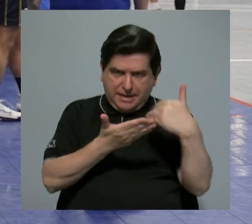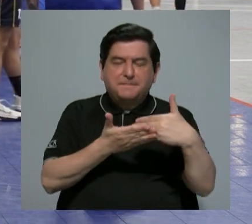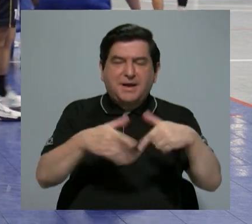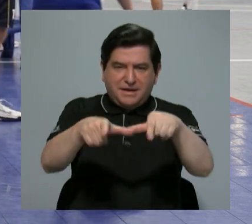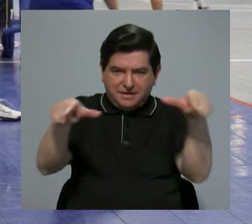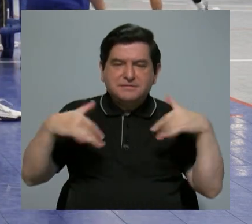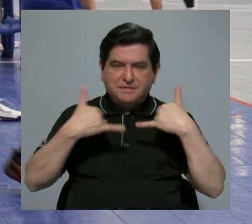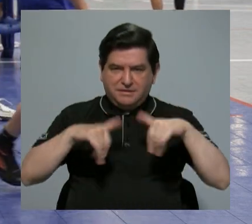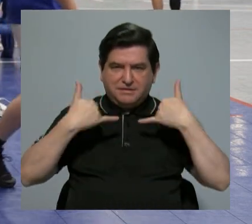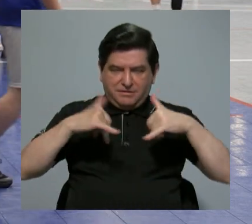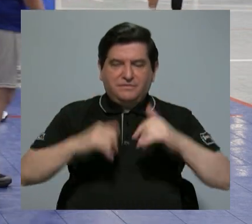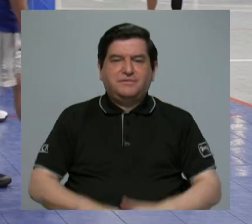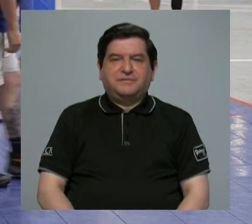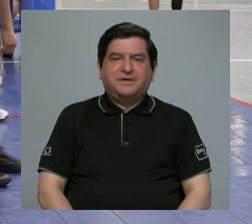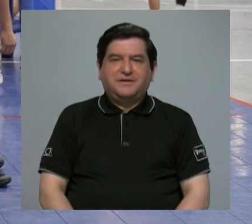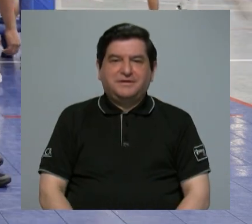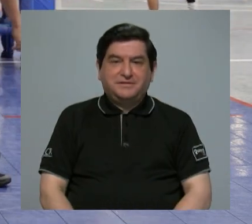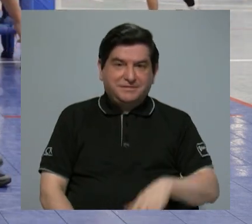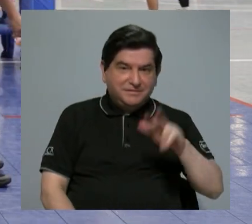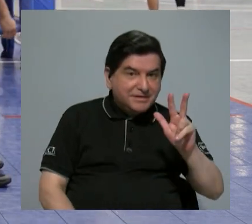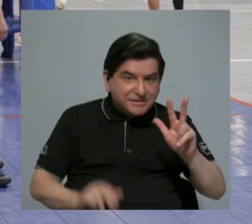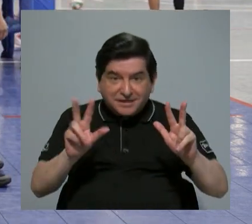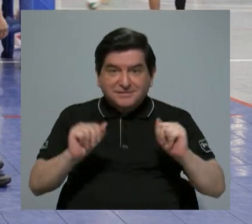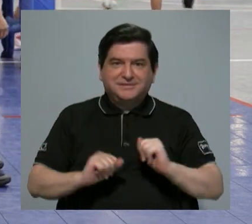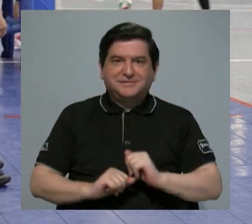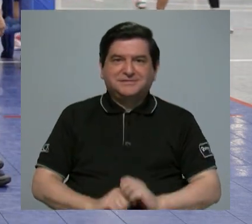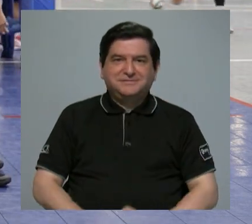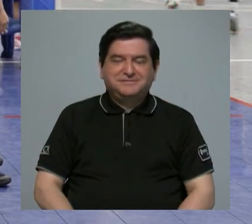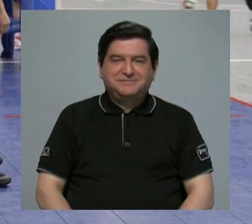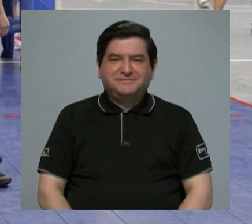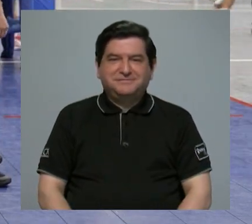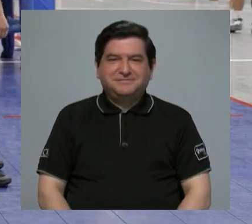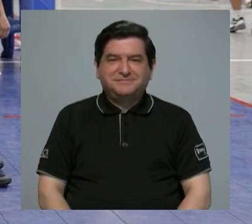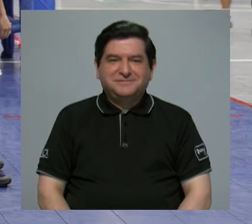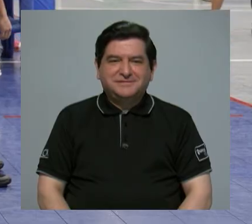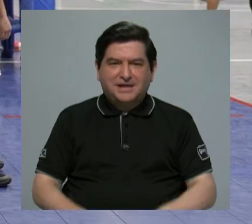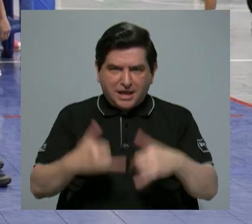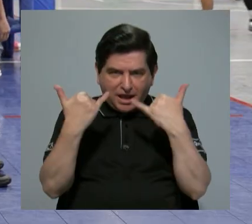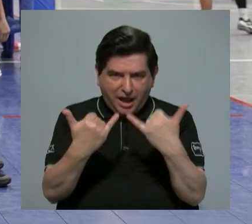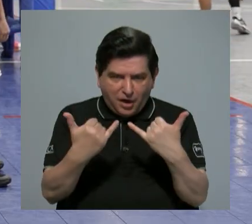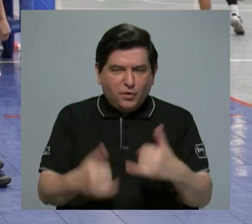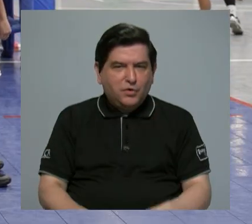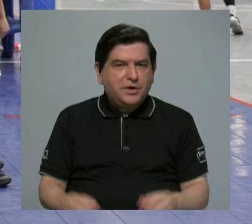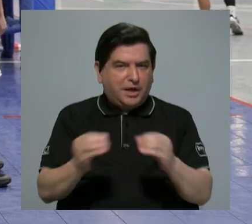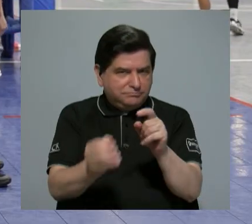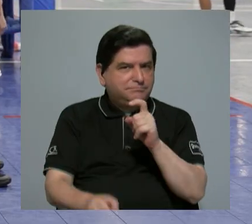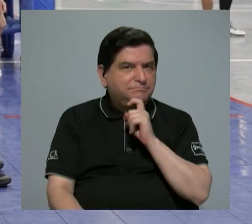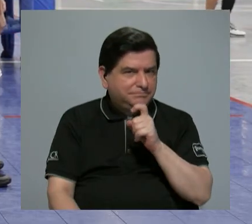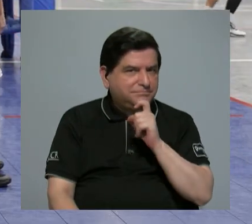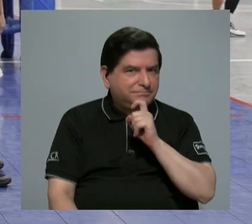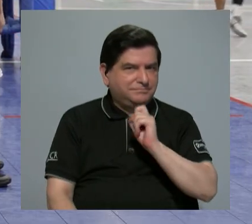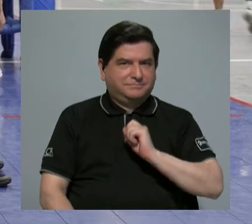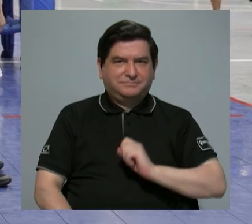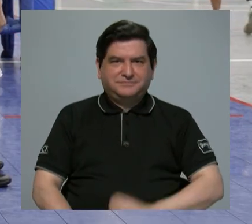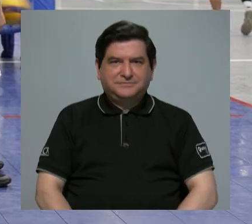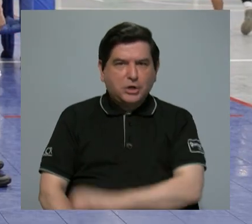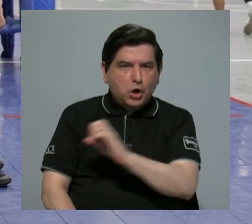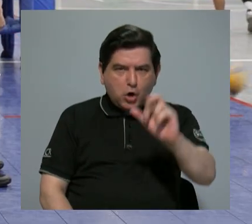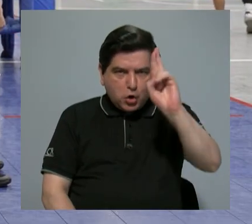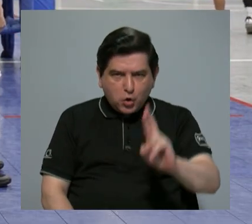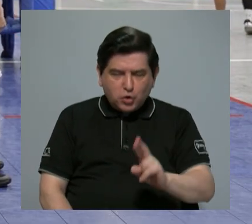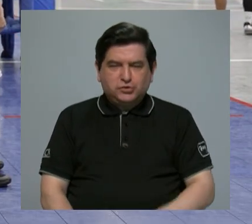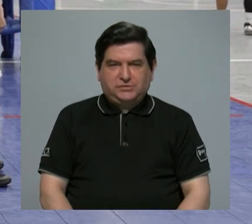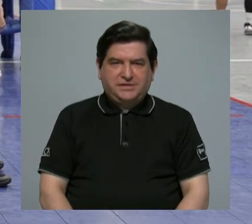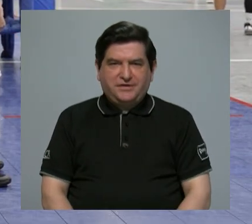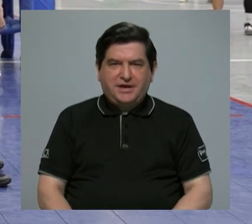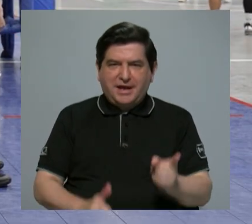del terreno de juego. Vamos 3 de 3 con Cristina. Ahora sí vamos a poner un poquito más difícil. ¿Está bien? Costa Rica